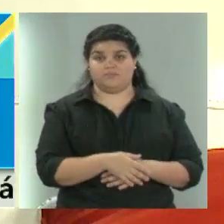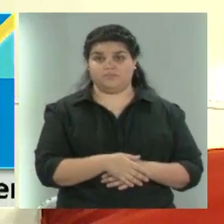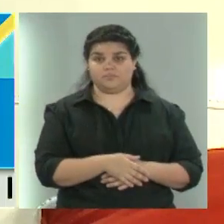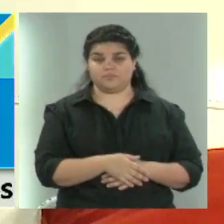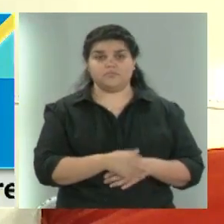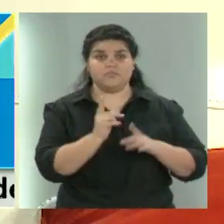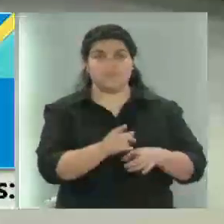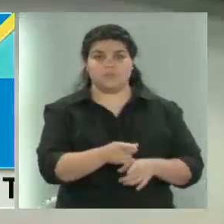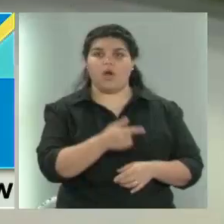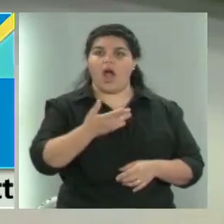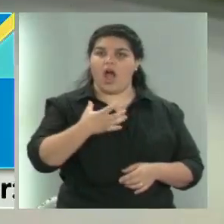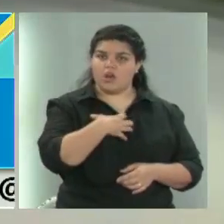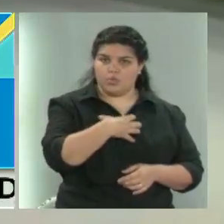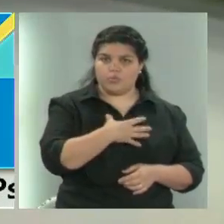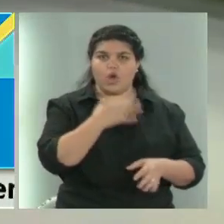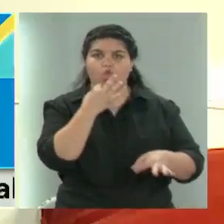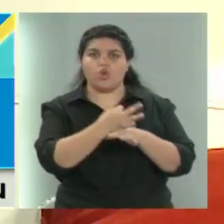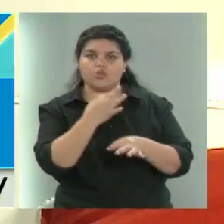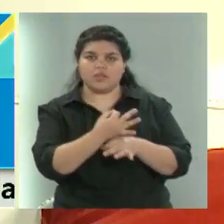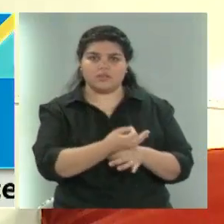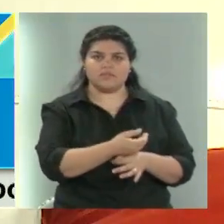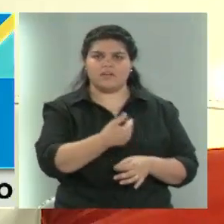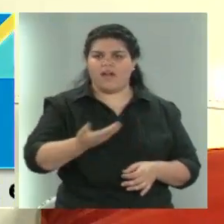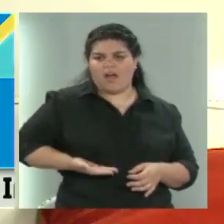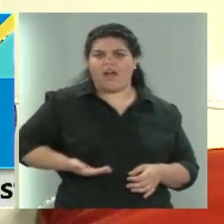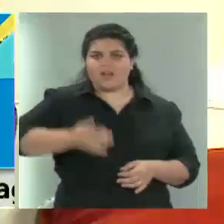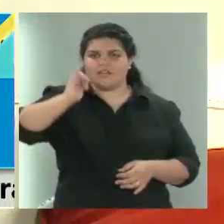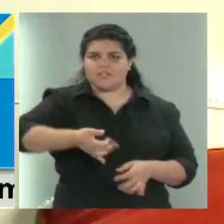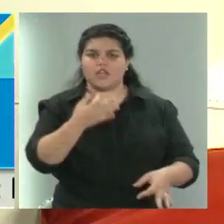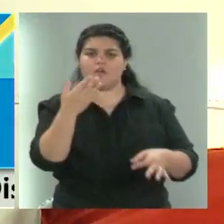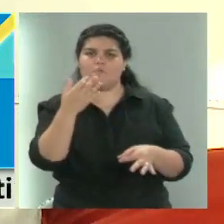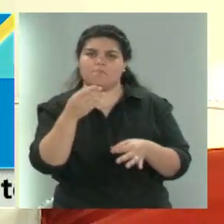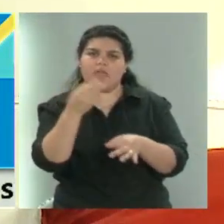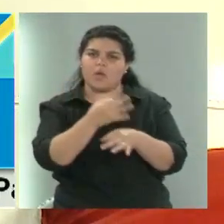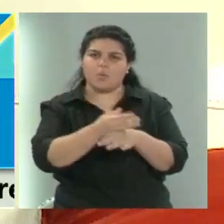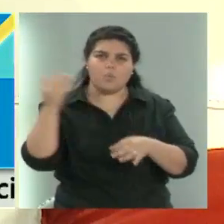ganas de venir a la escuela. Claro. Estaban las familias, ¿no?, en un acto que hicieron, el cumpleaños